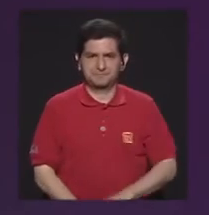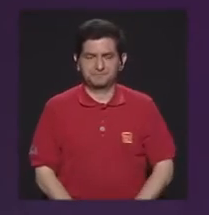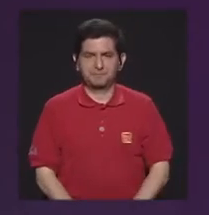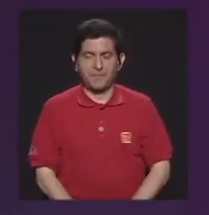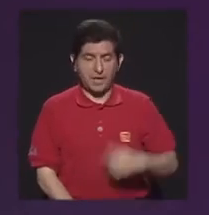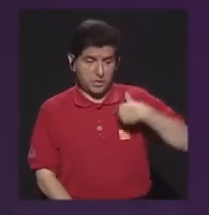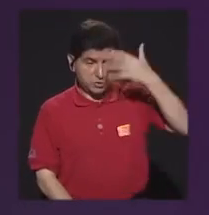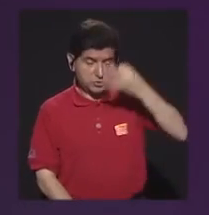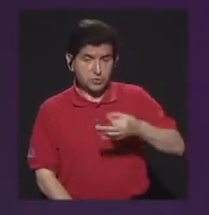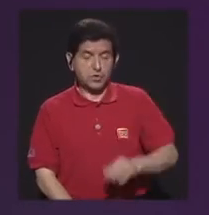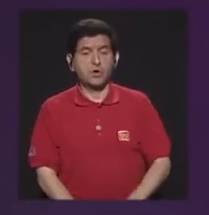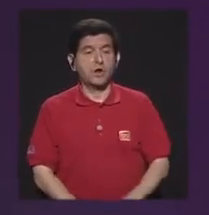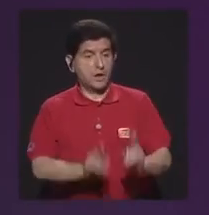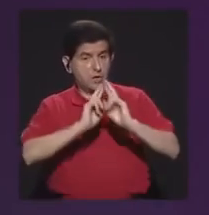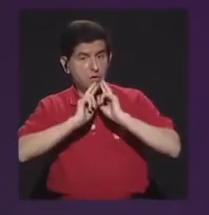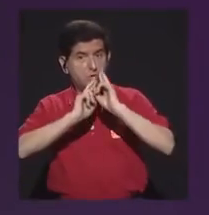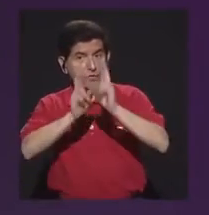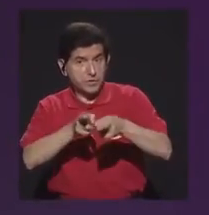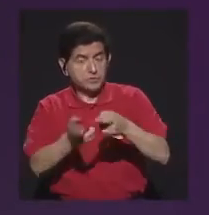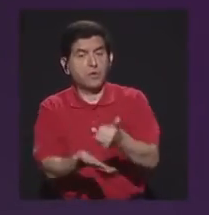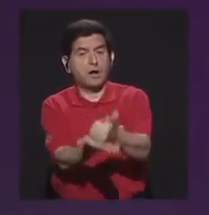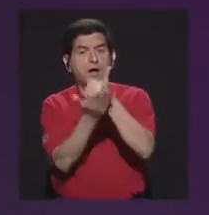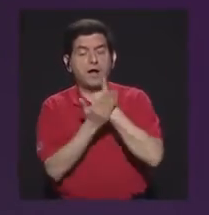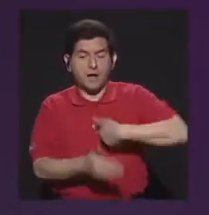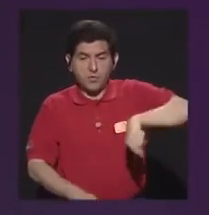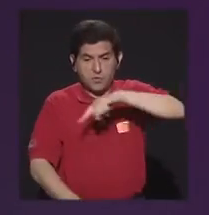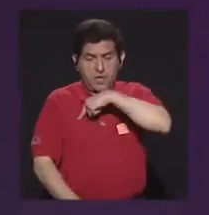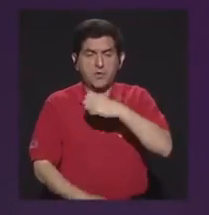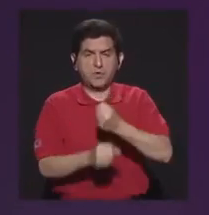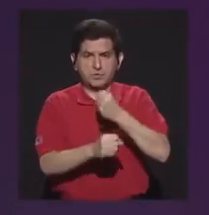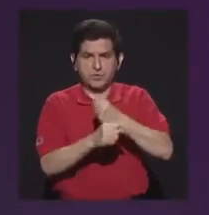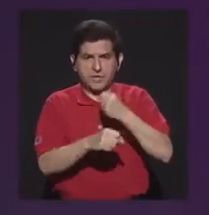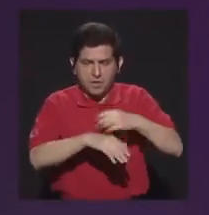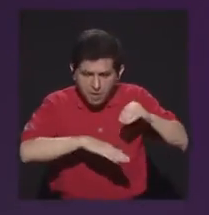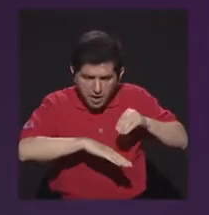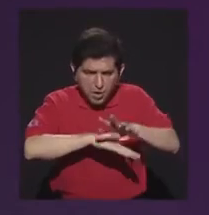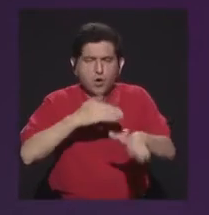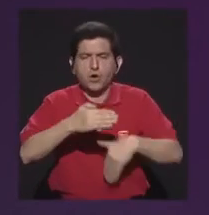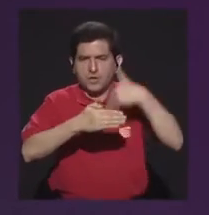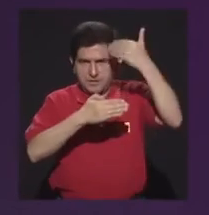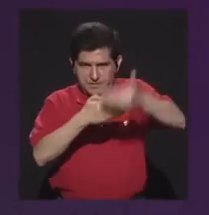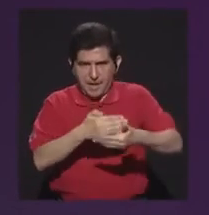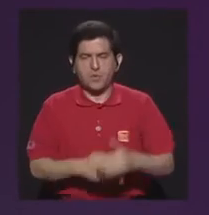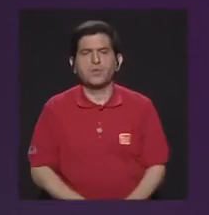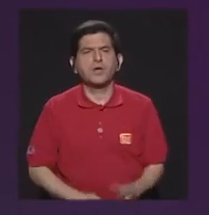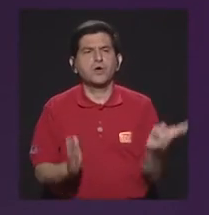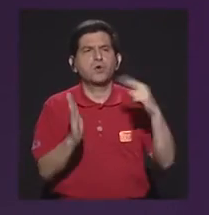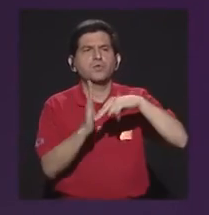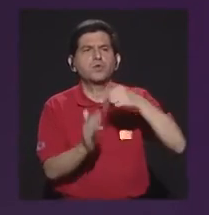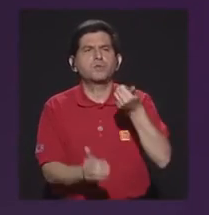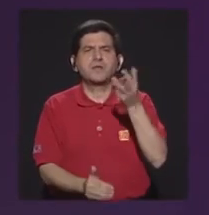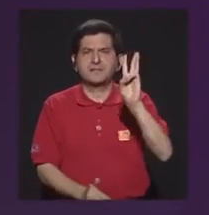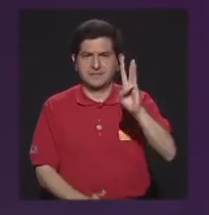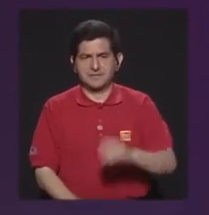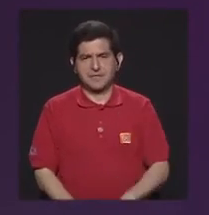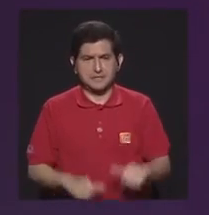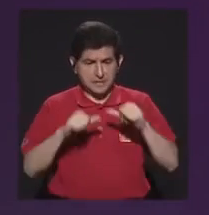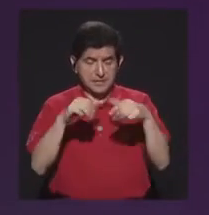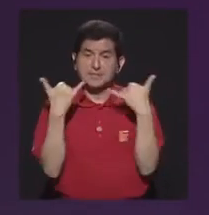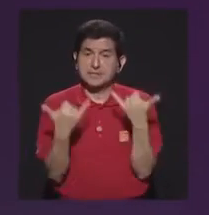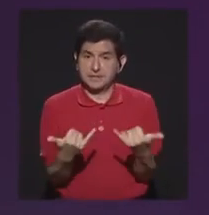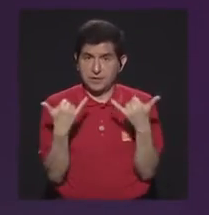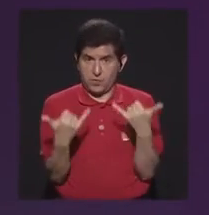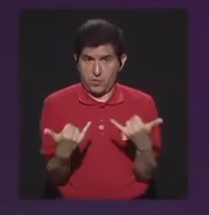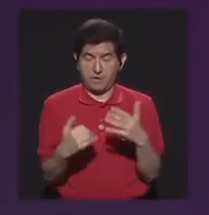Yo creo que los resultados que ahí tenemos nos ayudan a orientar el trabajo que realizamos posteriormente en el 2016 y que continuamos ahorita.